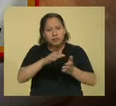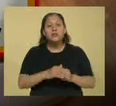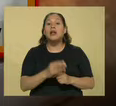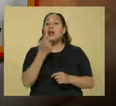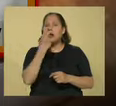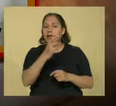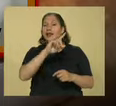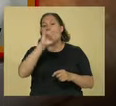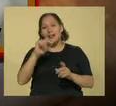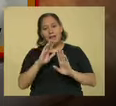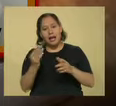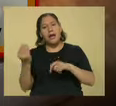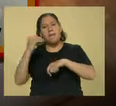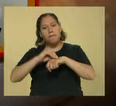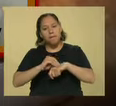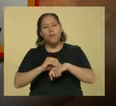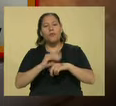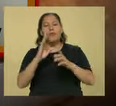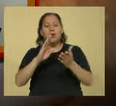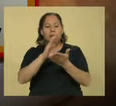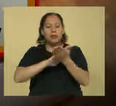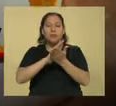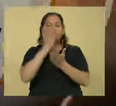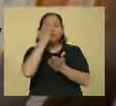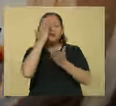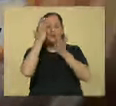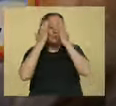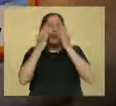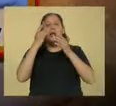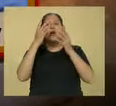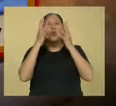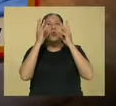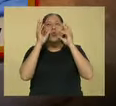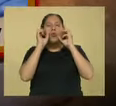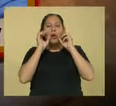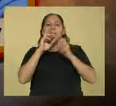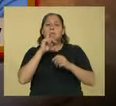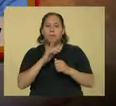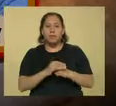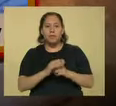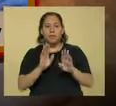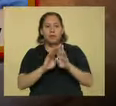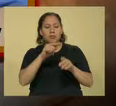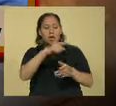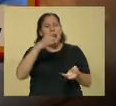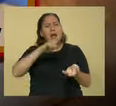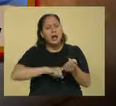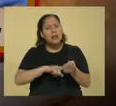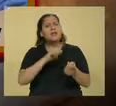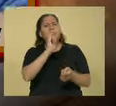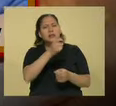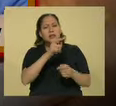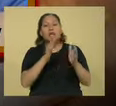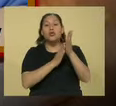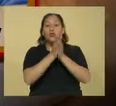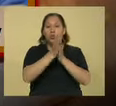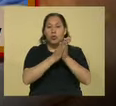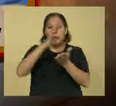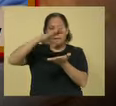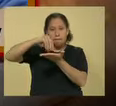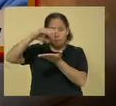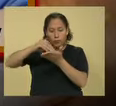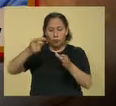posteriormente podamos aplicar la mascarilla y penetre mucho mejor. ¿Y esta mascarilla qué es lo que contiene? Contiene chocolate en